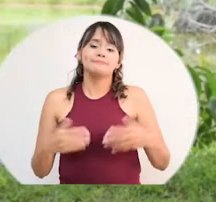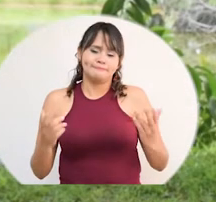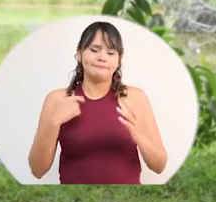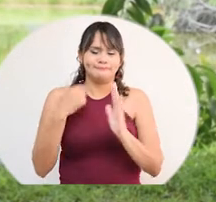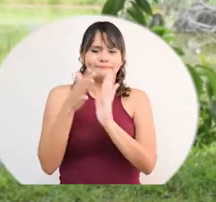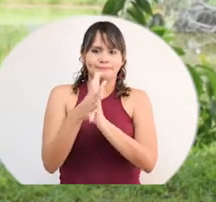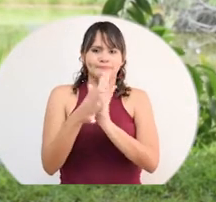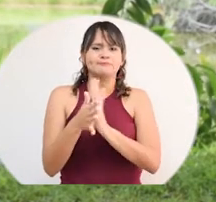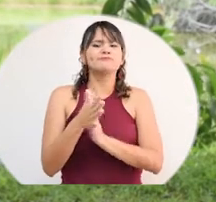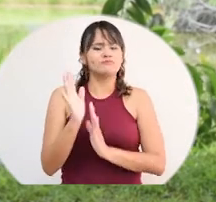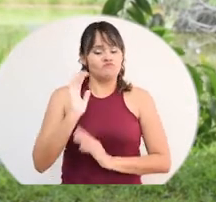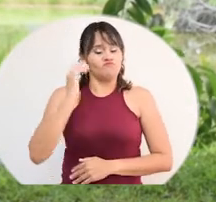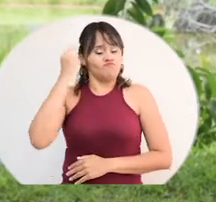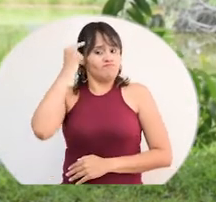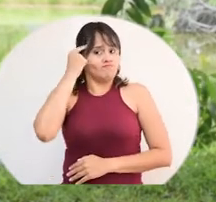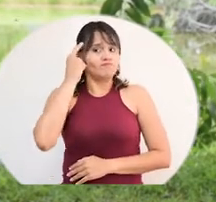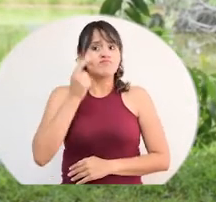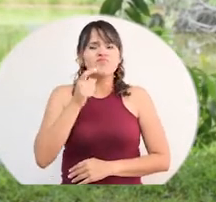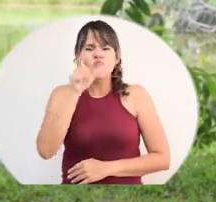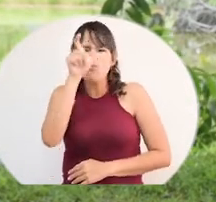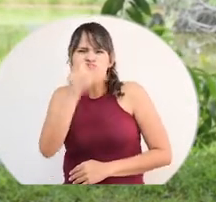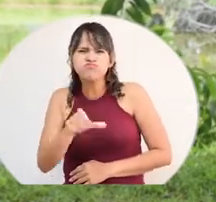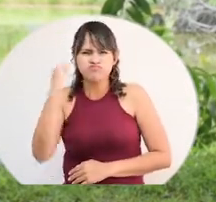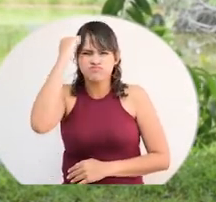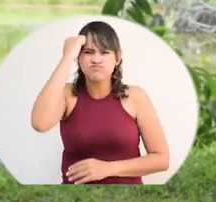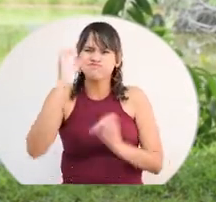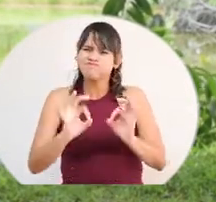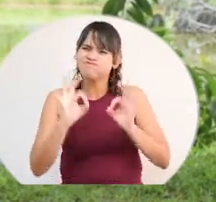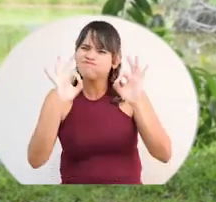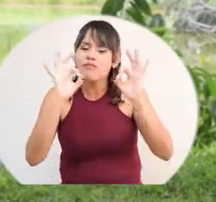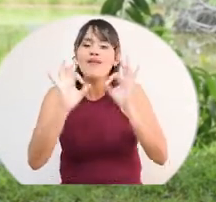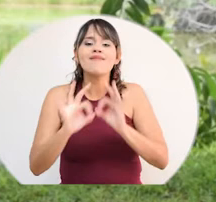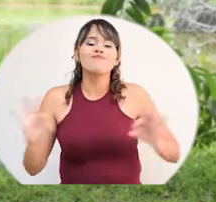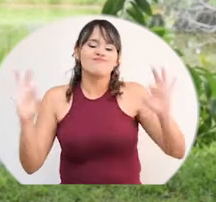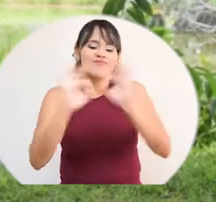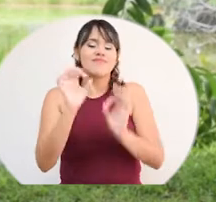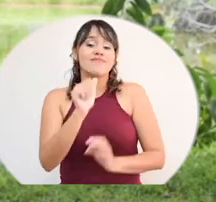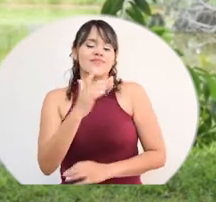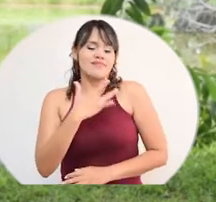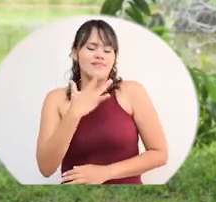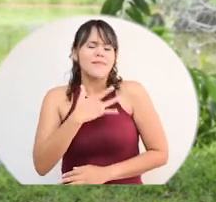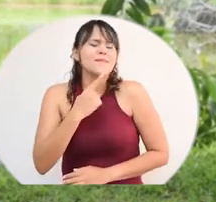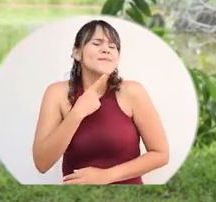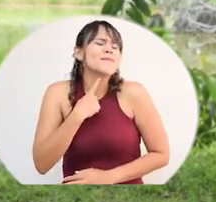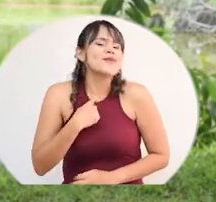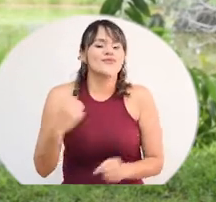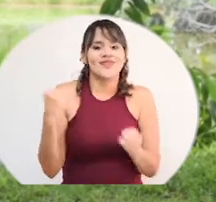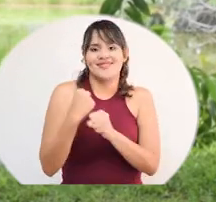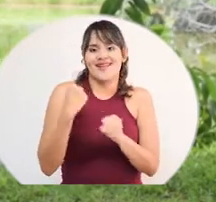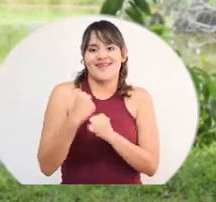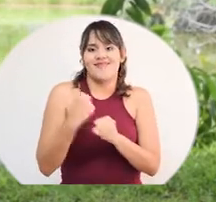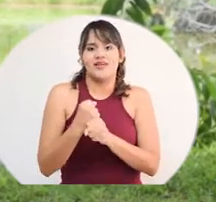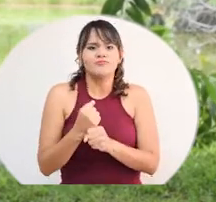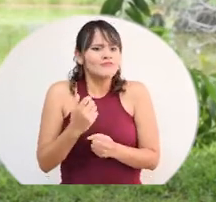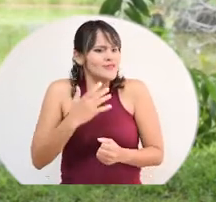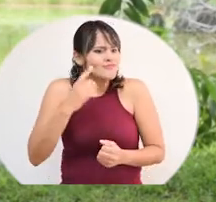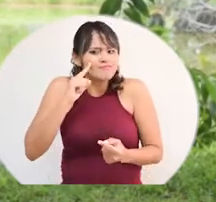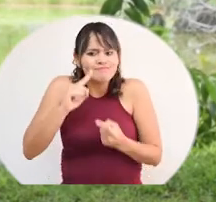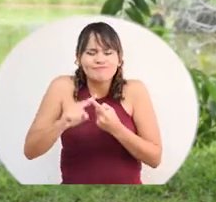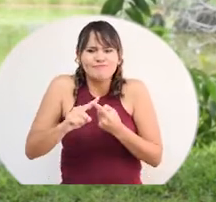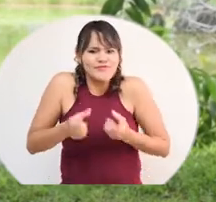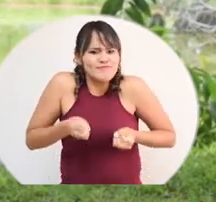primero básicamente un buen docente debe tener la vocación debe tener las ganas de querer